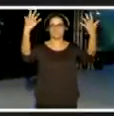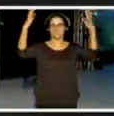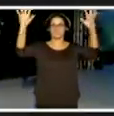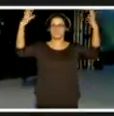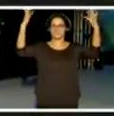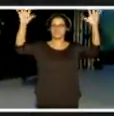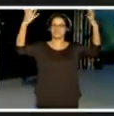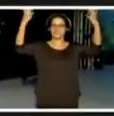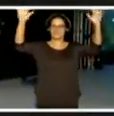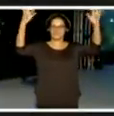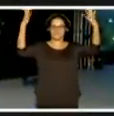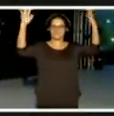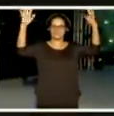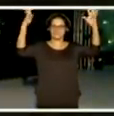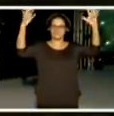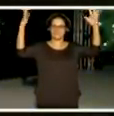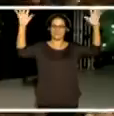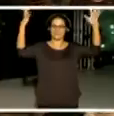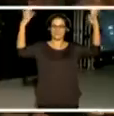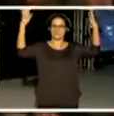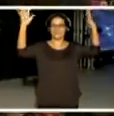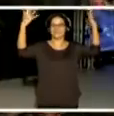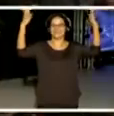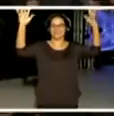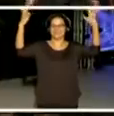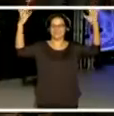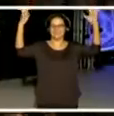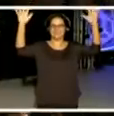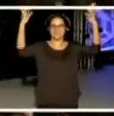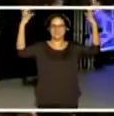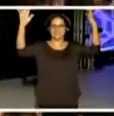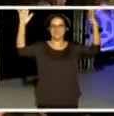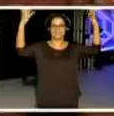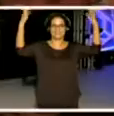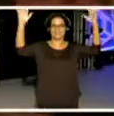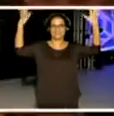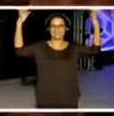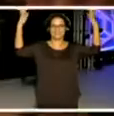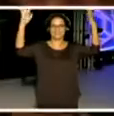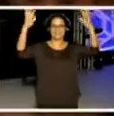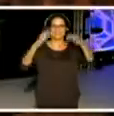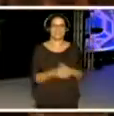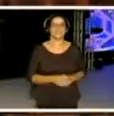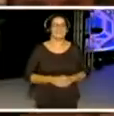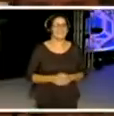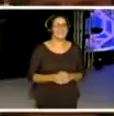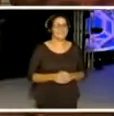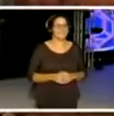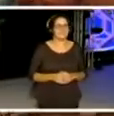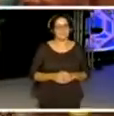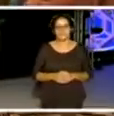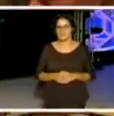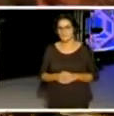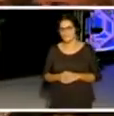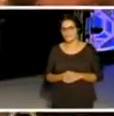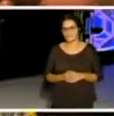Poco hay que añadir para hacer la hora que es. Aquí está este, literalmente este ejército de 104 murgueros. Vamos con